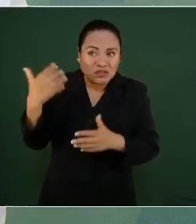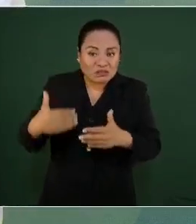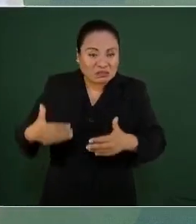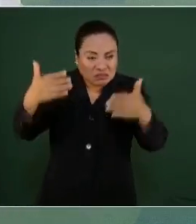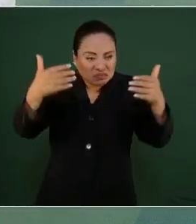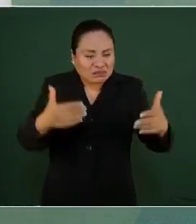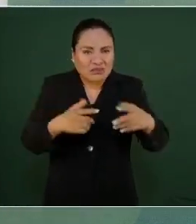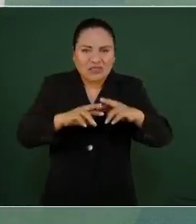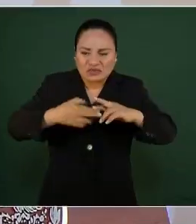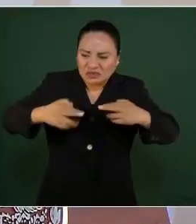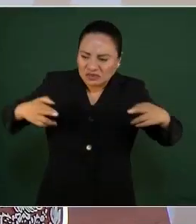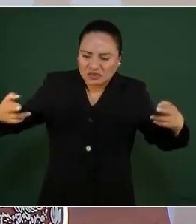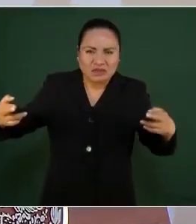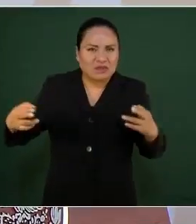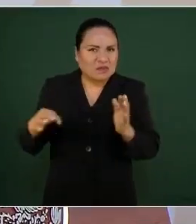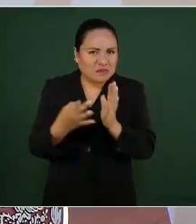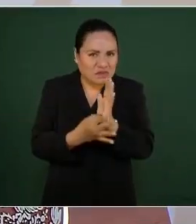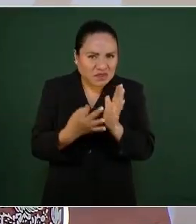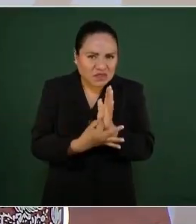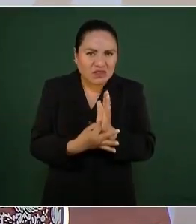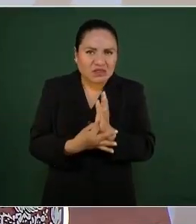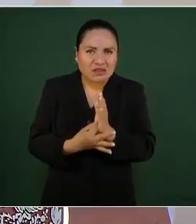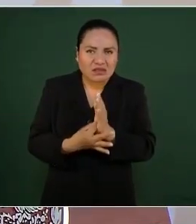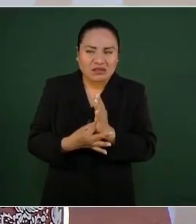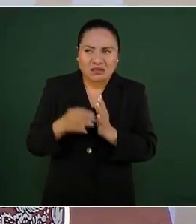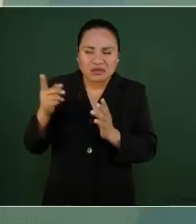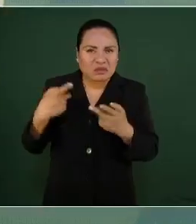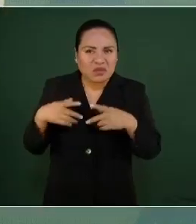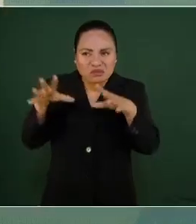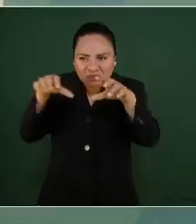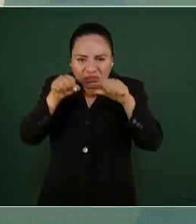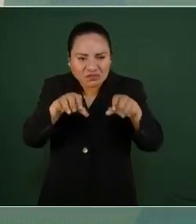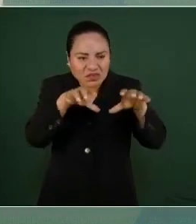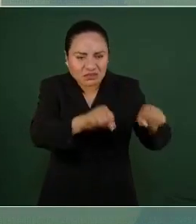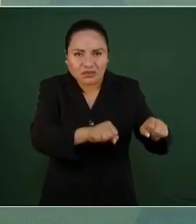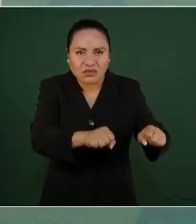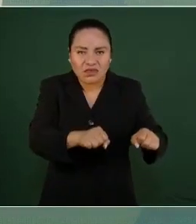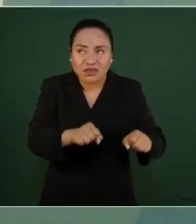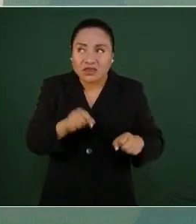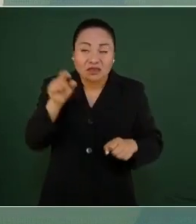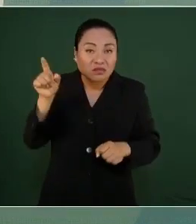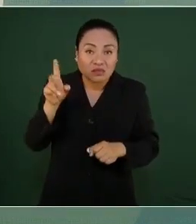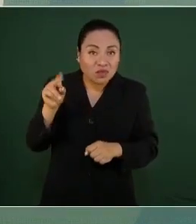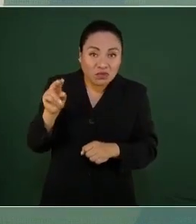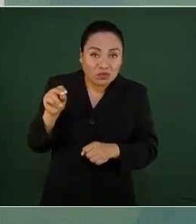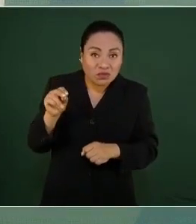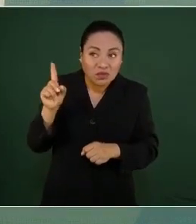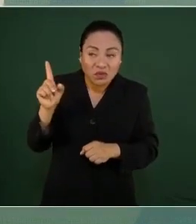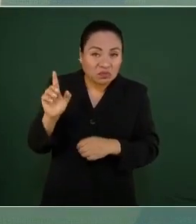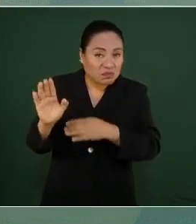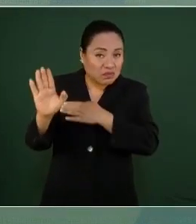si hay un compromiso de este tipo,